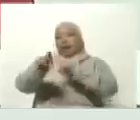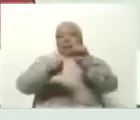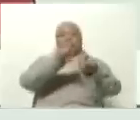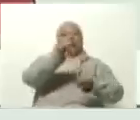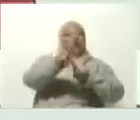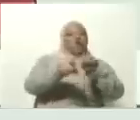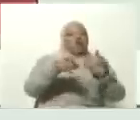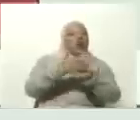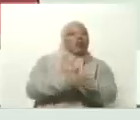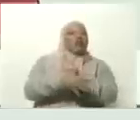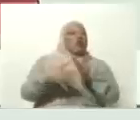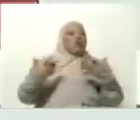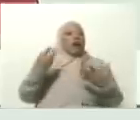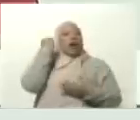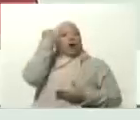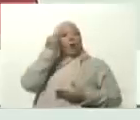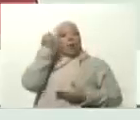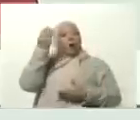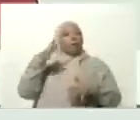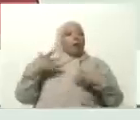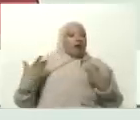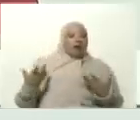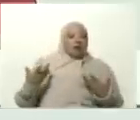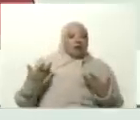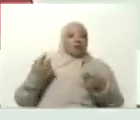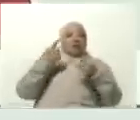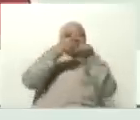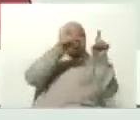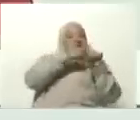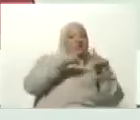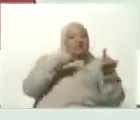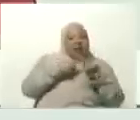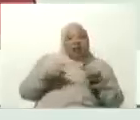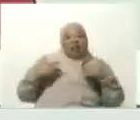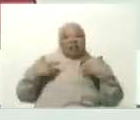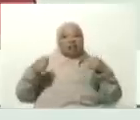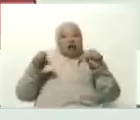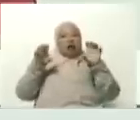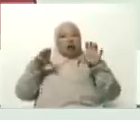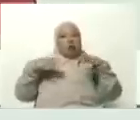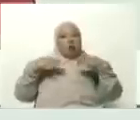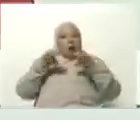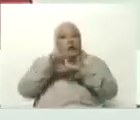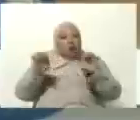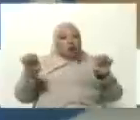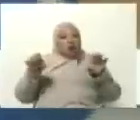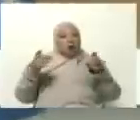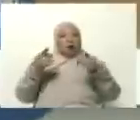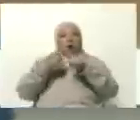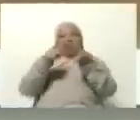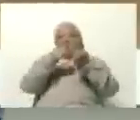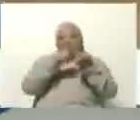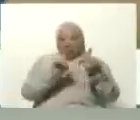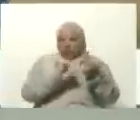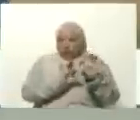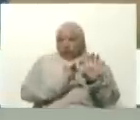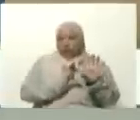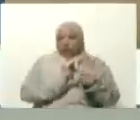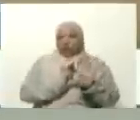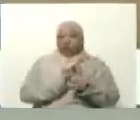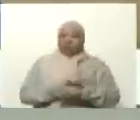tipo de intermediario. Es el mismo pueblo que tenga la potestad, según esta Constitución, de quitar y de